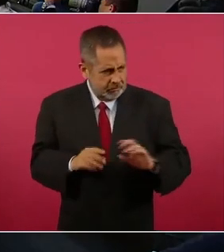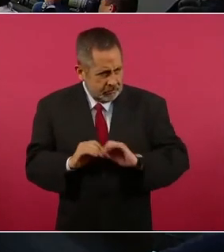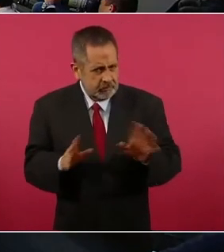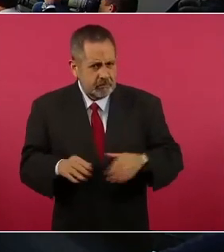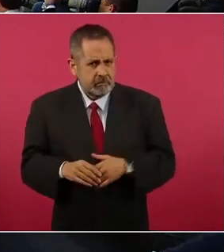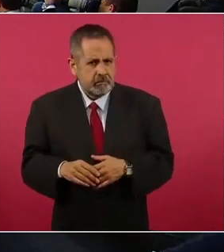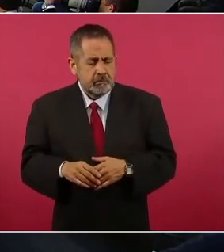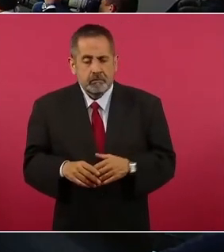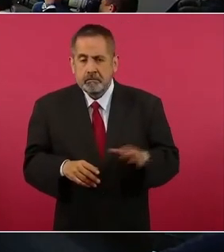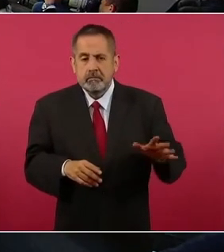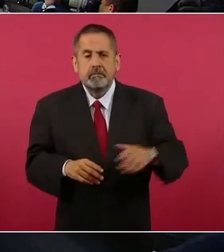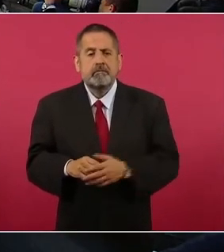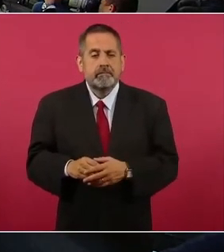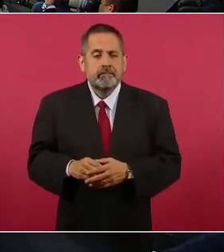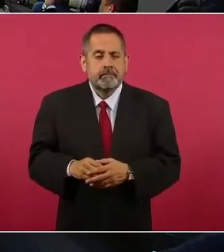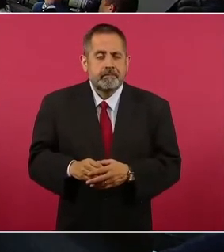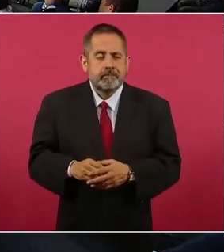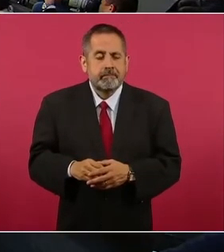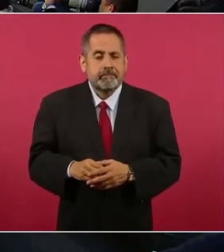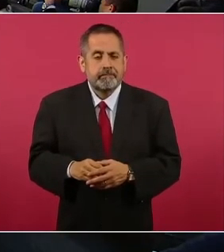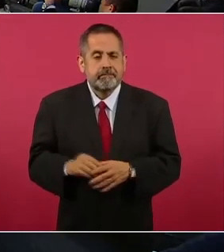¿Y cuánto tiempo gobernando